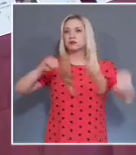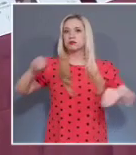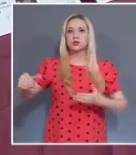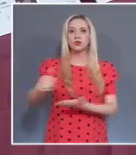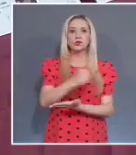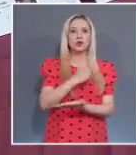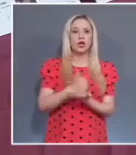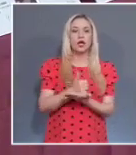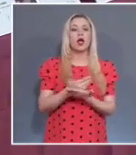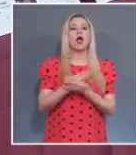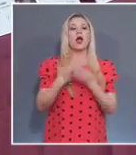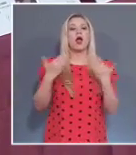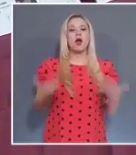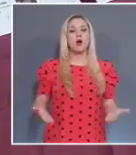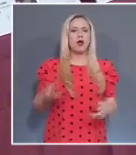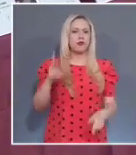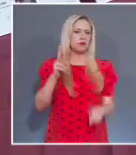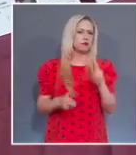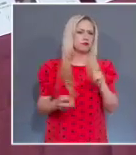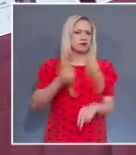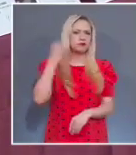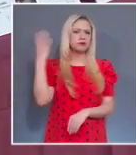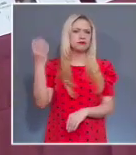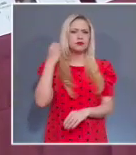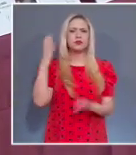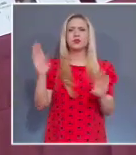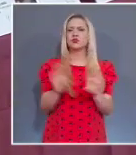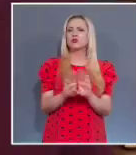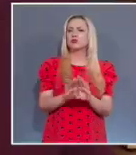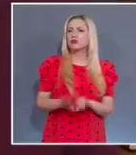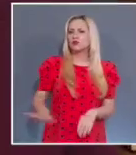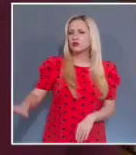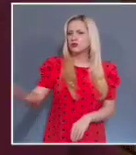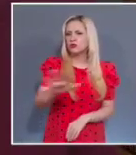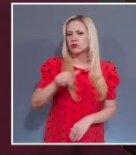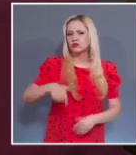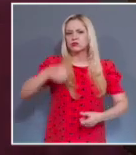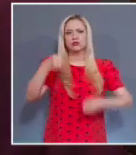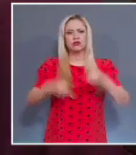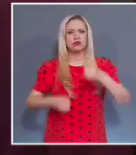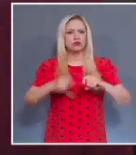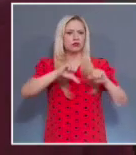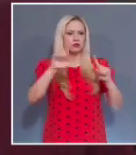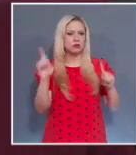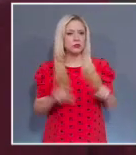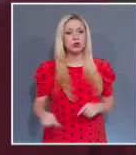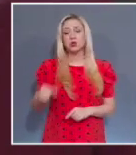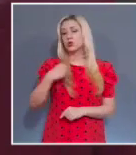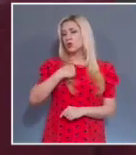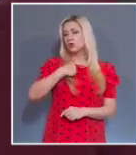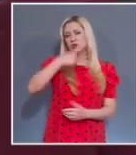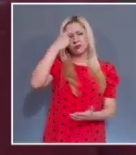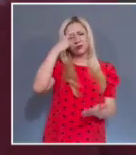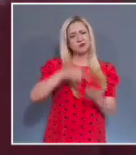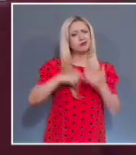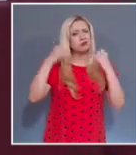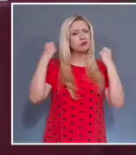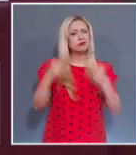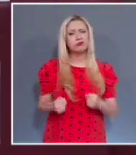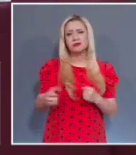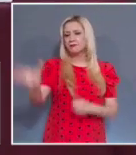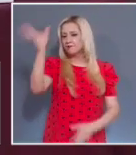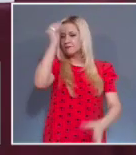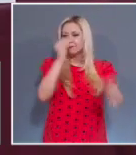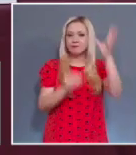el conversatorio El Urbanismo y el Poder Judicial. Estoy seguro que los conocimientos adquiridos en este diplomado les